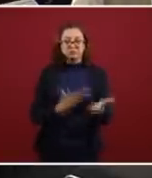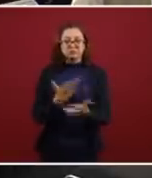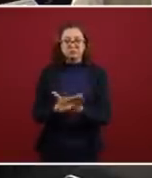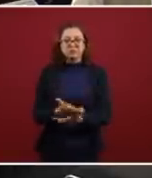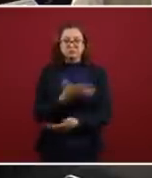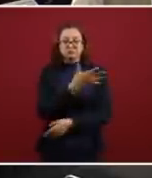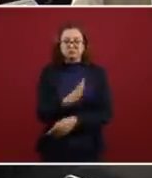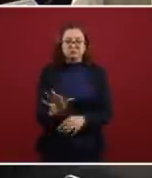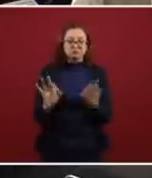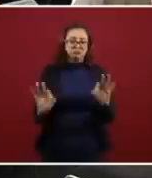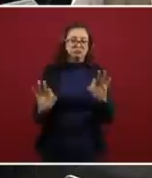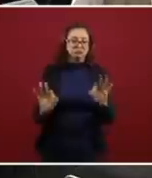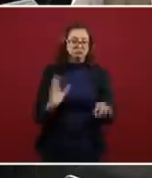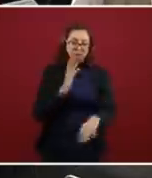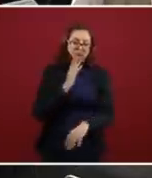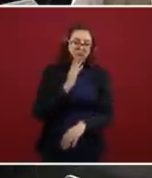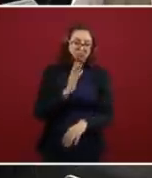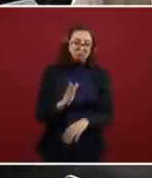Y ese